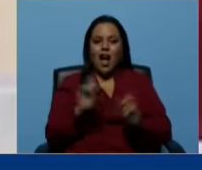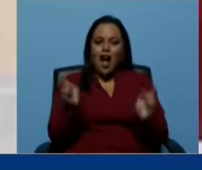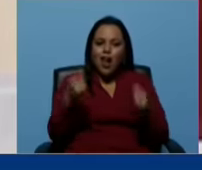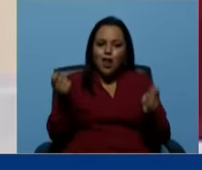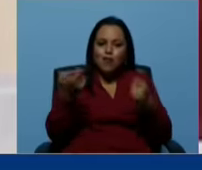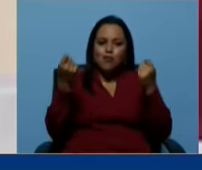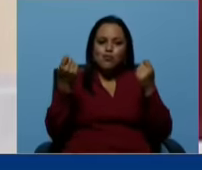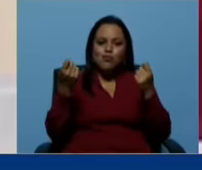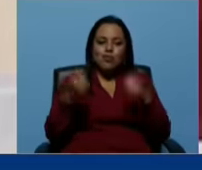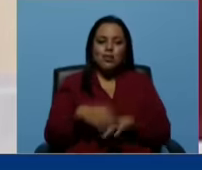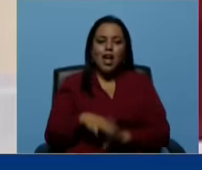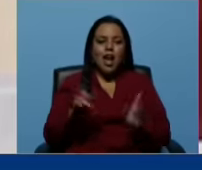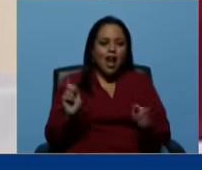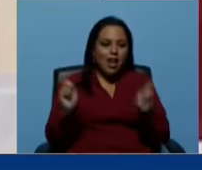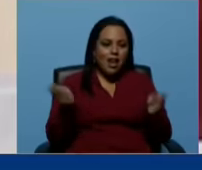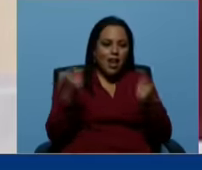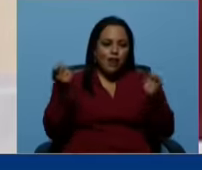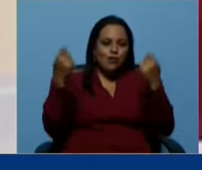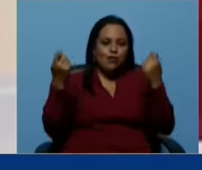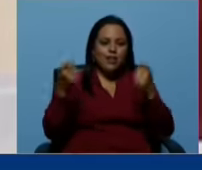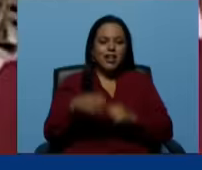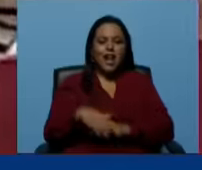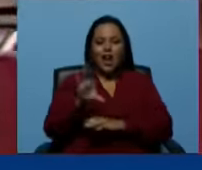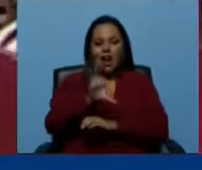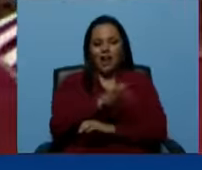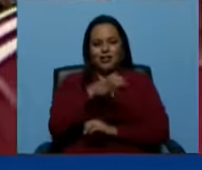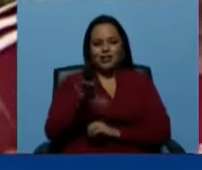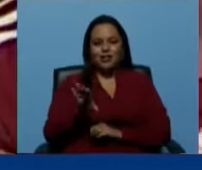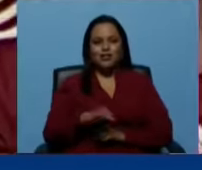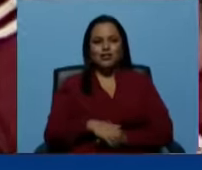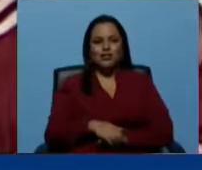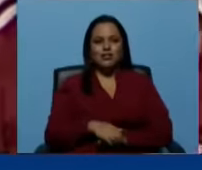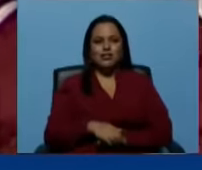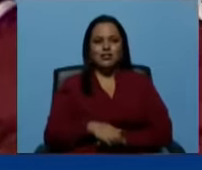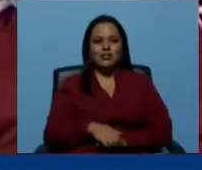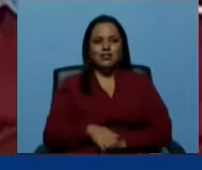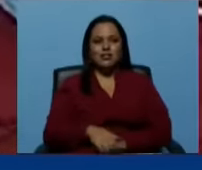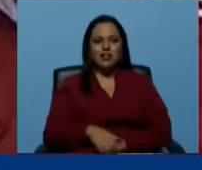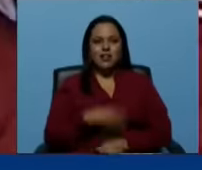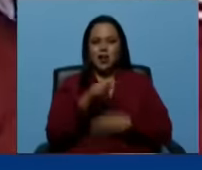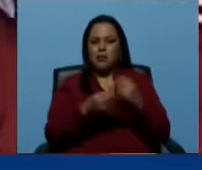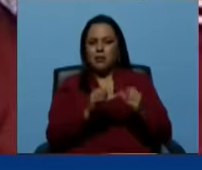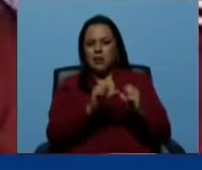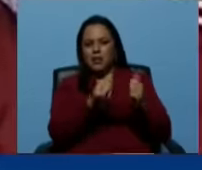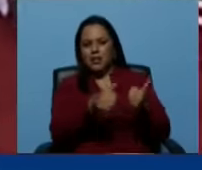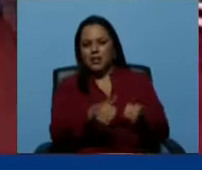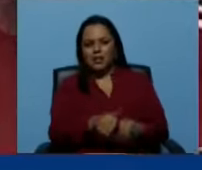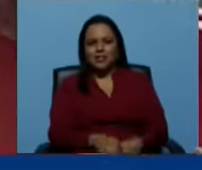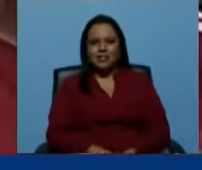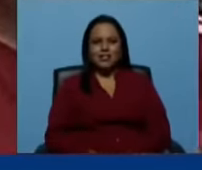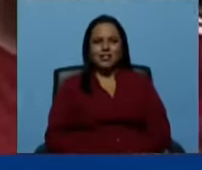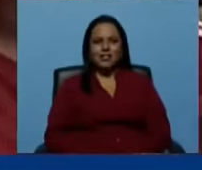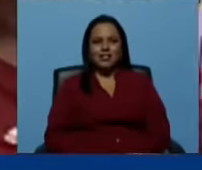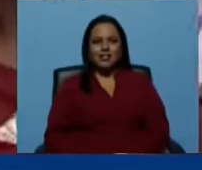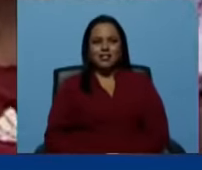Aleluya, aleluya, aleluya. ¿Cómo es que empezaba? Uno en el